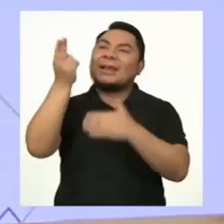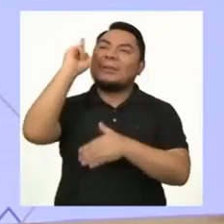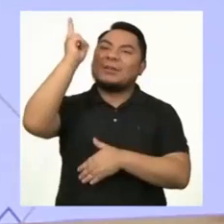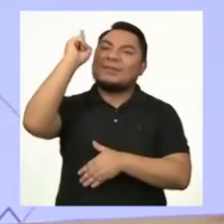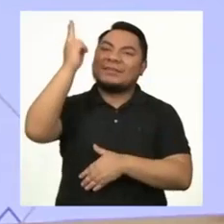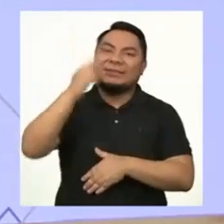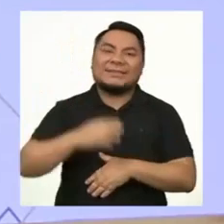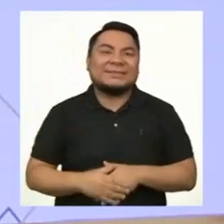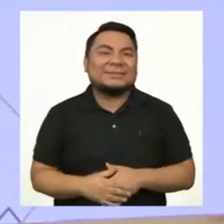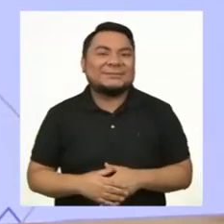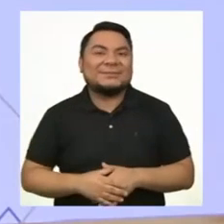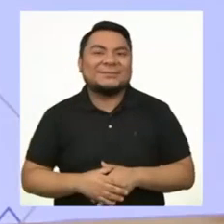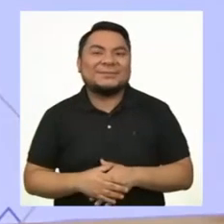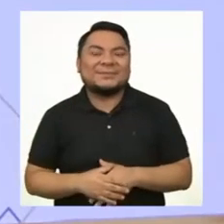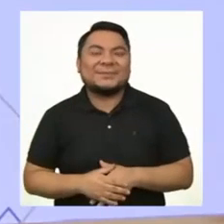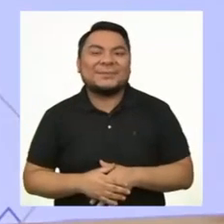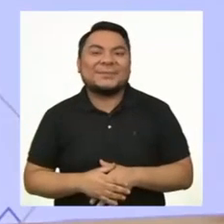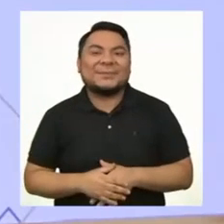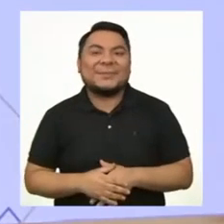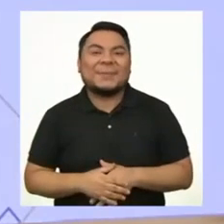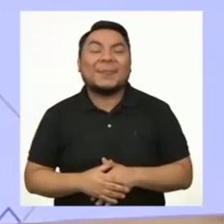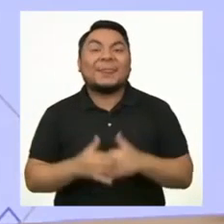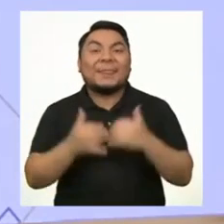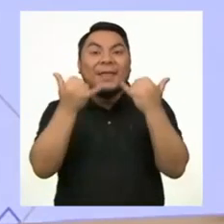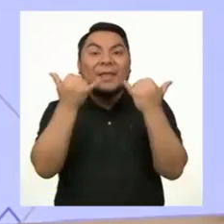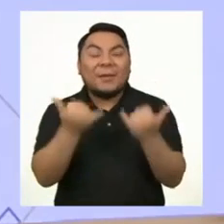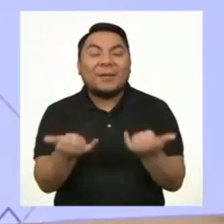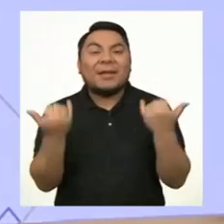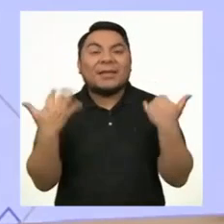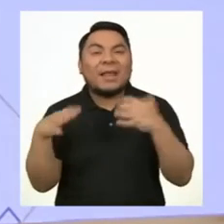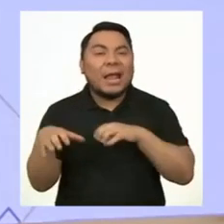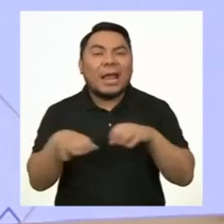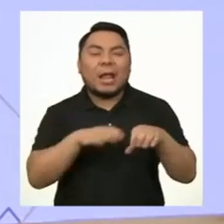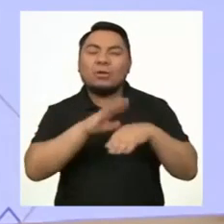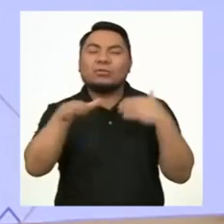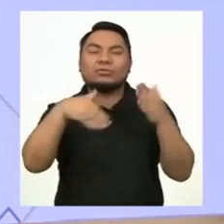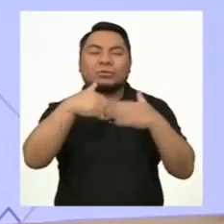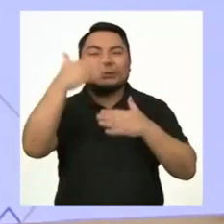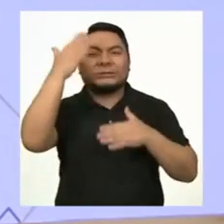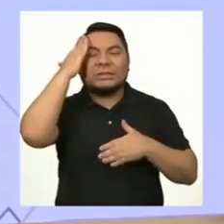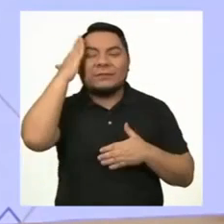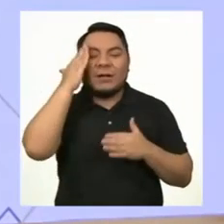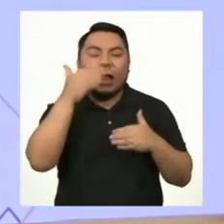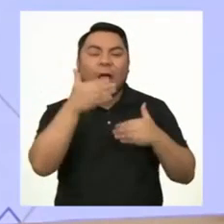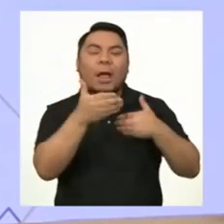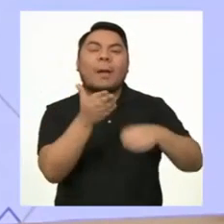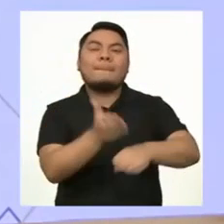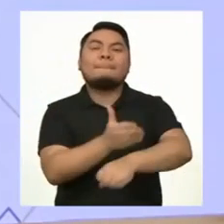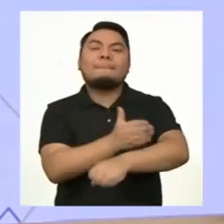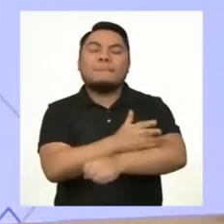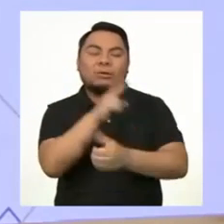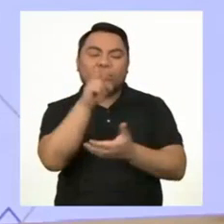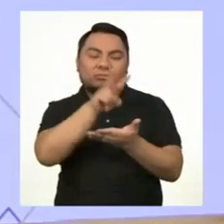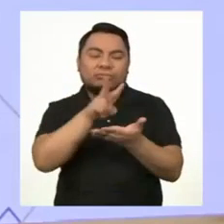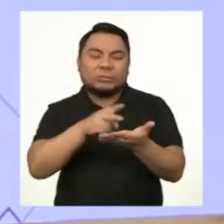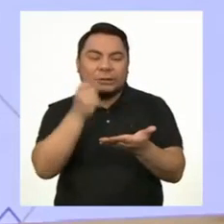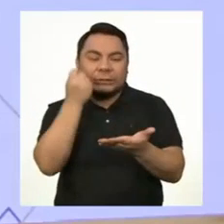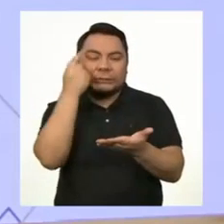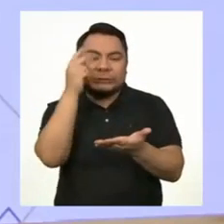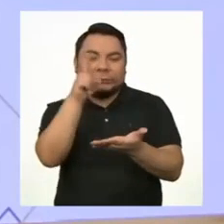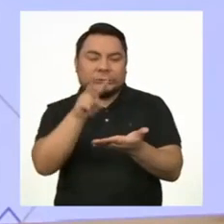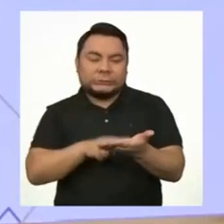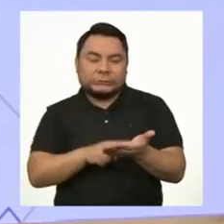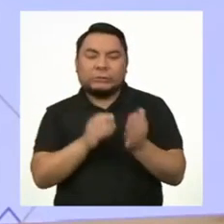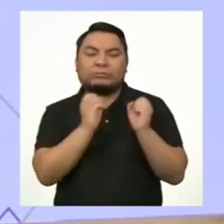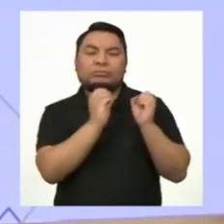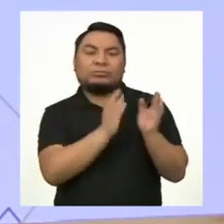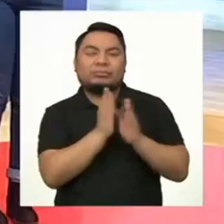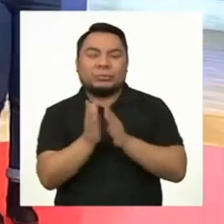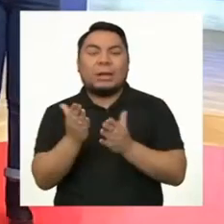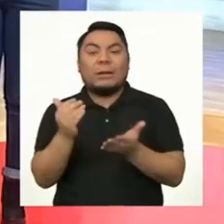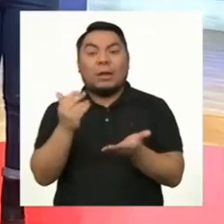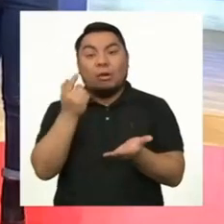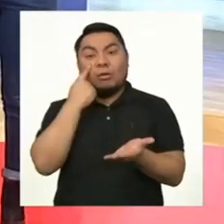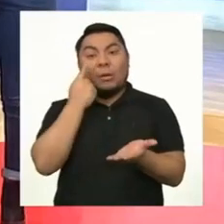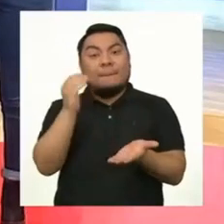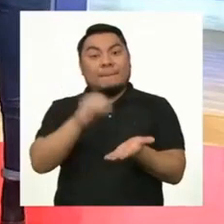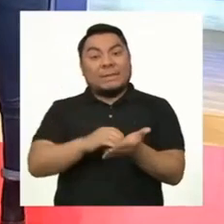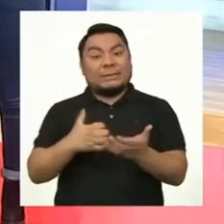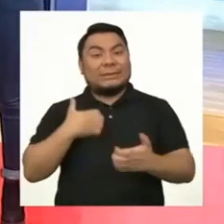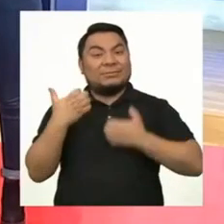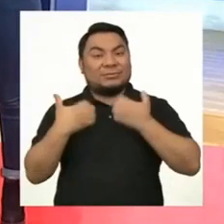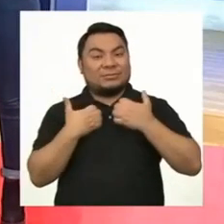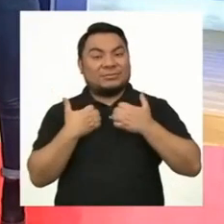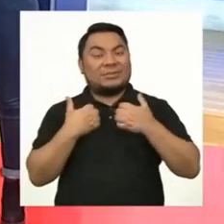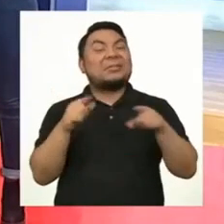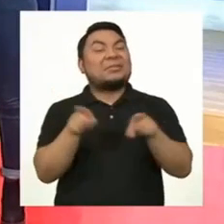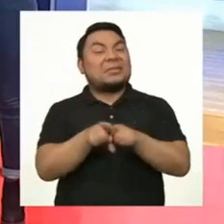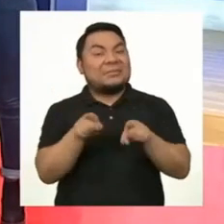profesora. Hoy aplicamos todo lo que sabemos de los procesos de comprensión lectora para conocer más sobre las emociones. De